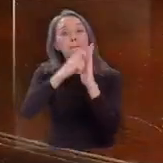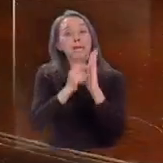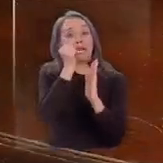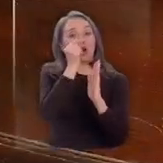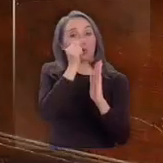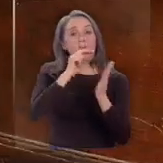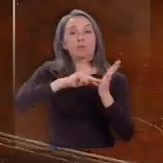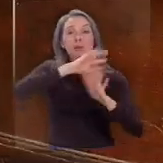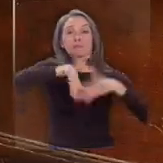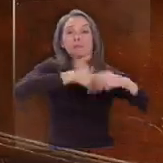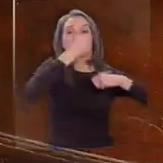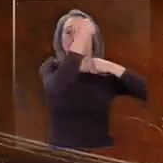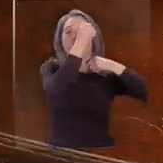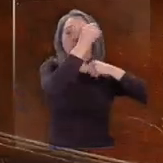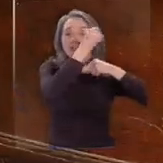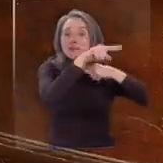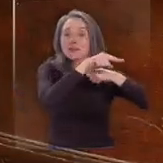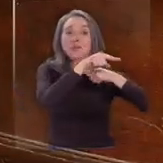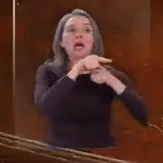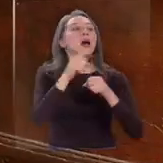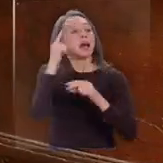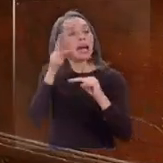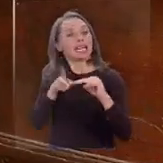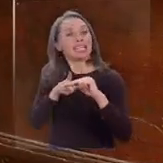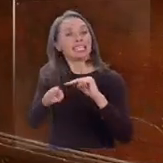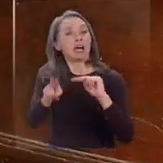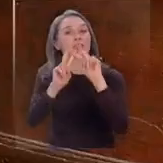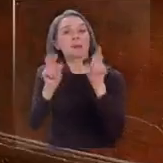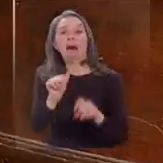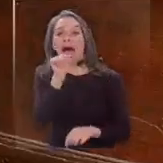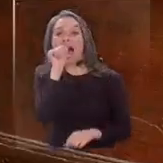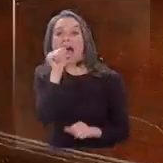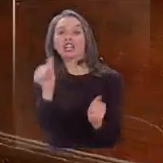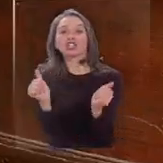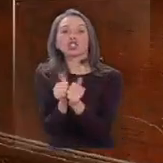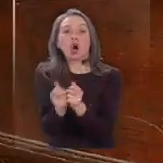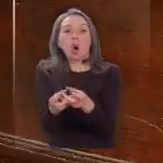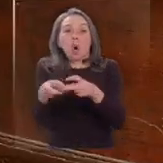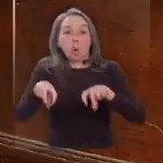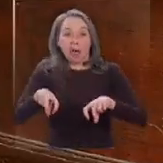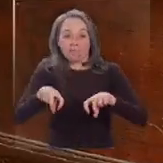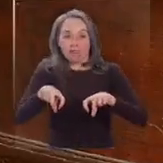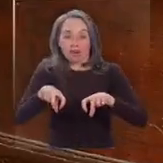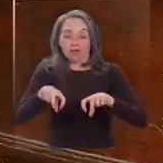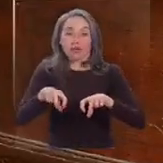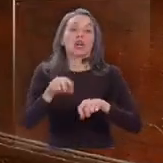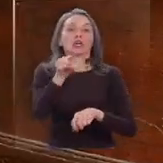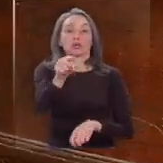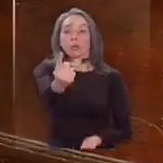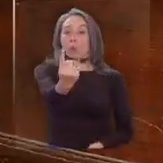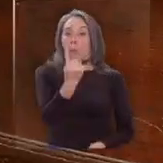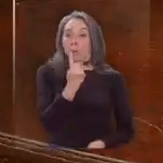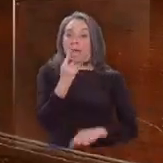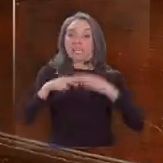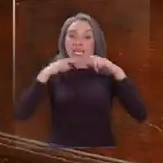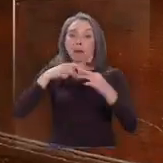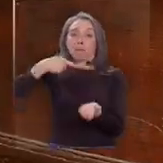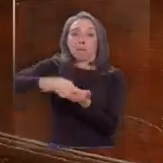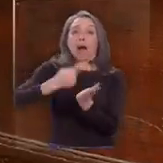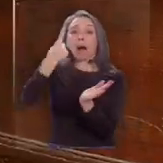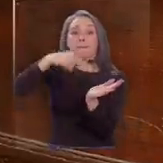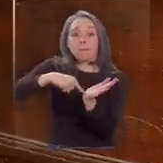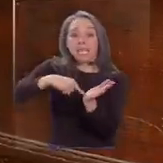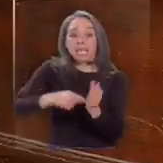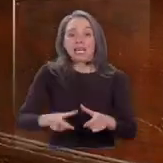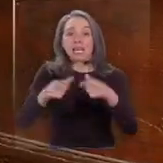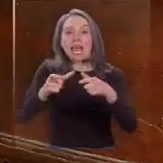con la contingencia, hicimos un tema que se llamaba el arroz con huevo, donde tú venías a nuestro restaurante, pagabas 1.000 pesos